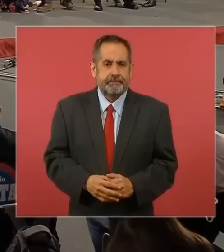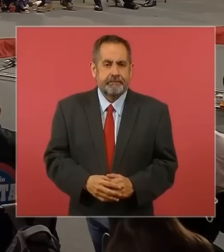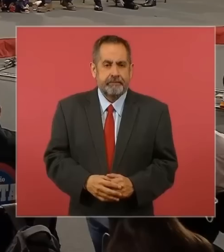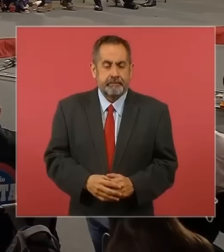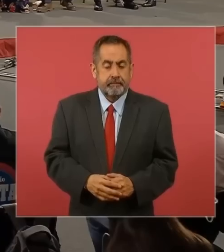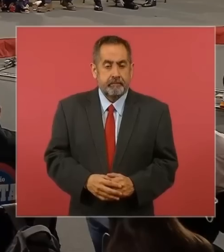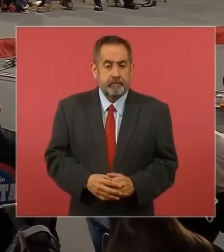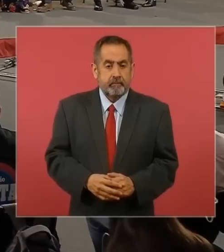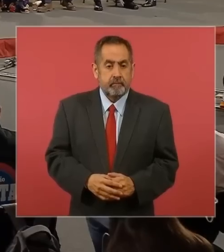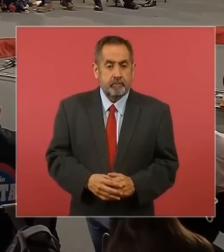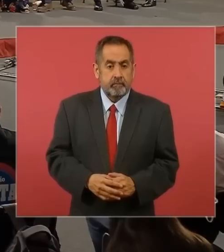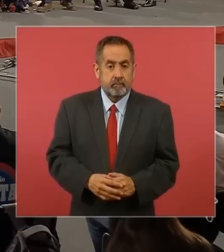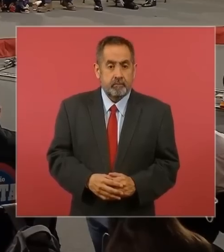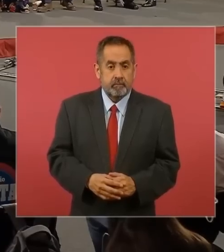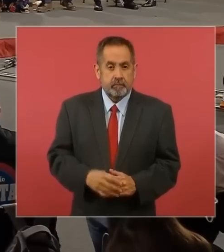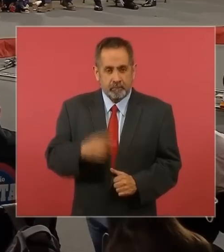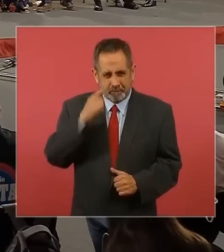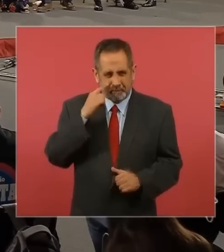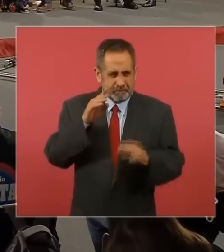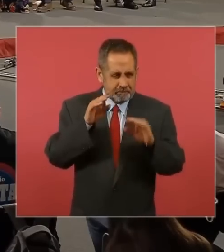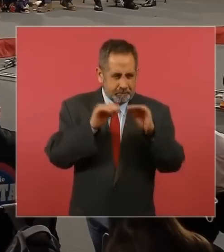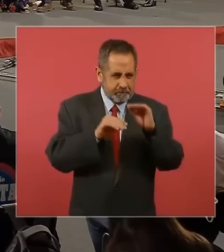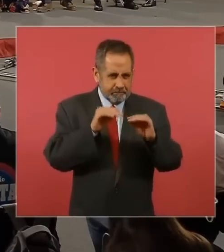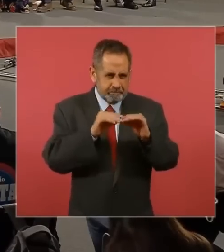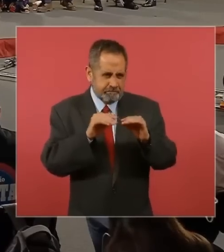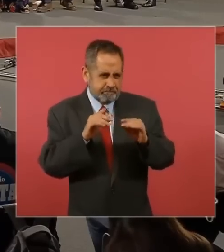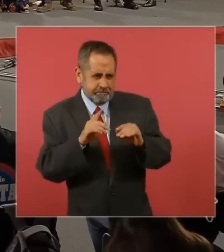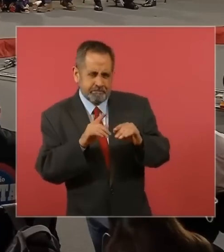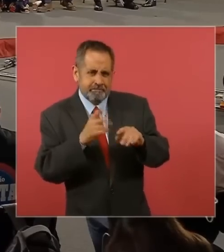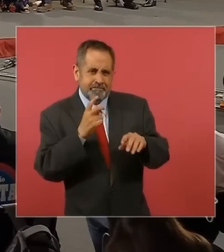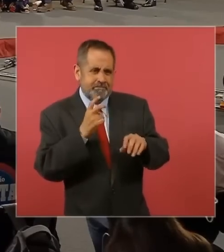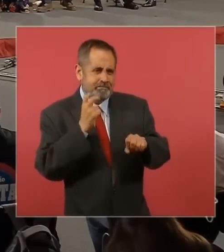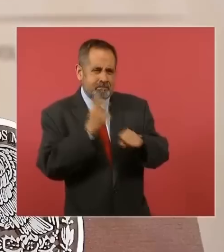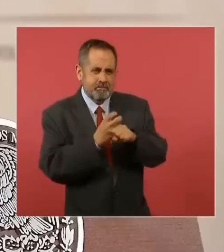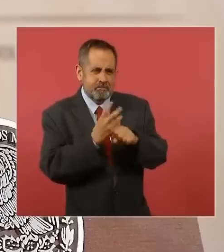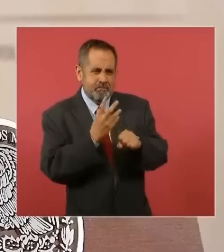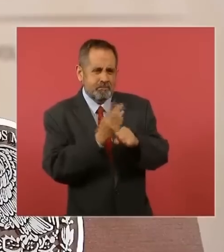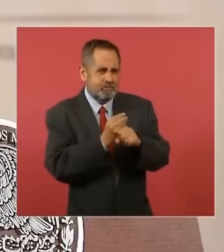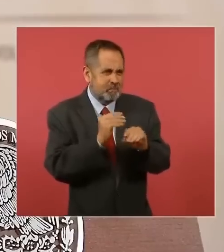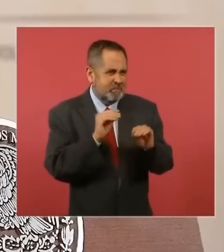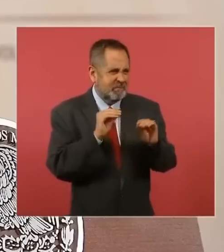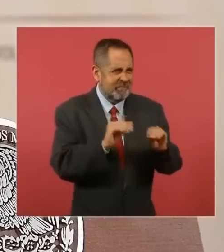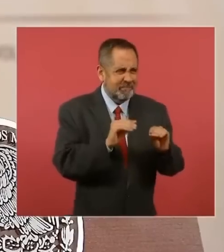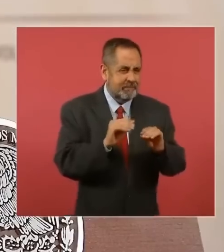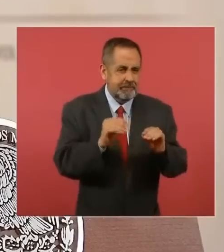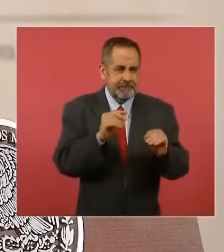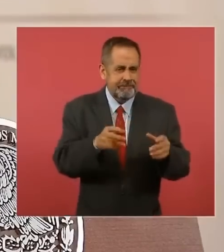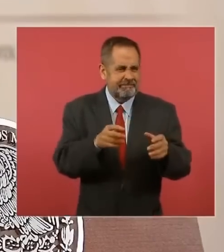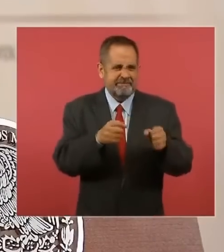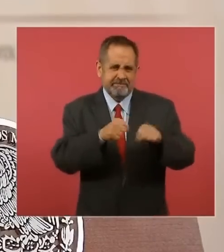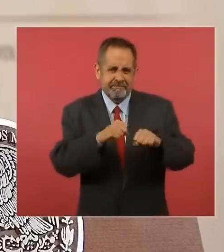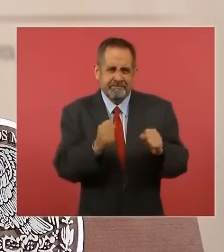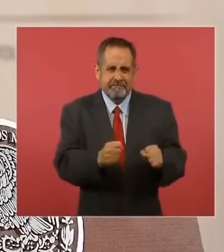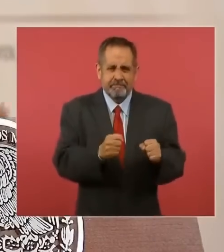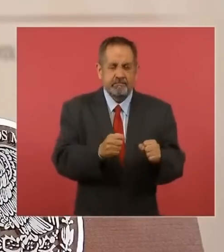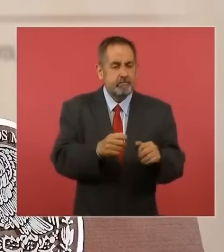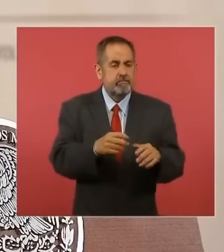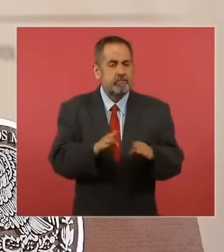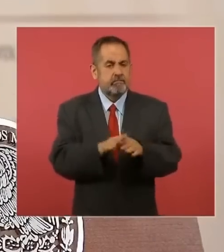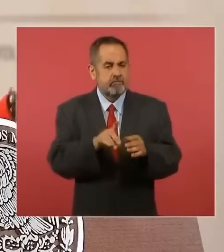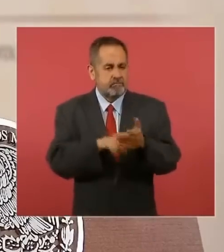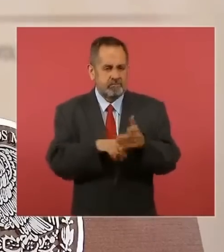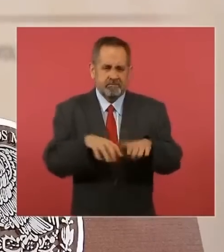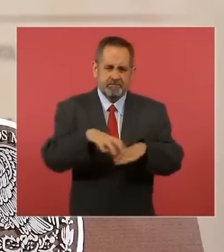hace unos puntos de izaje muy importantes justamente por el tema de las dimensiones y para garantizar la seguridad. Esto es que